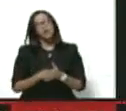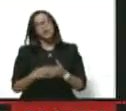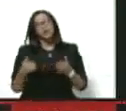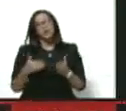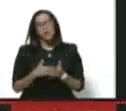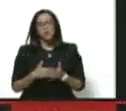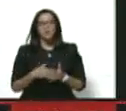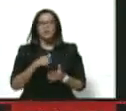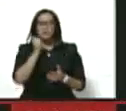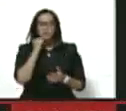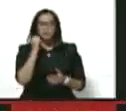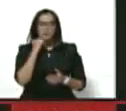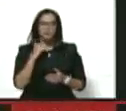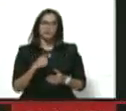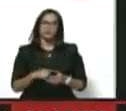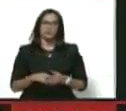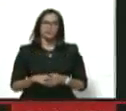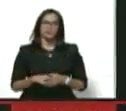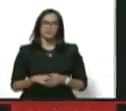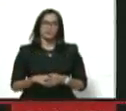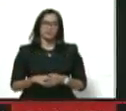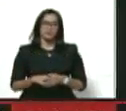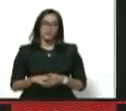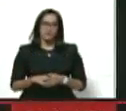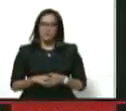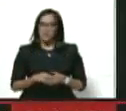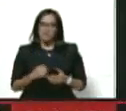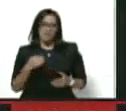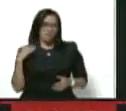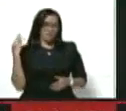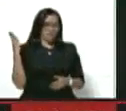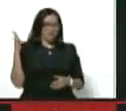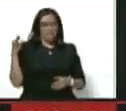antivalores que impregnan,